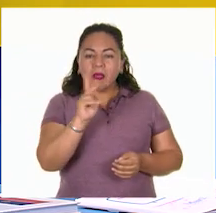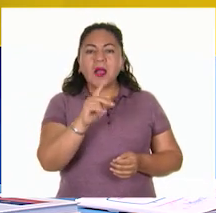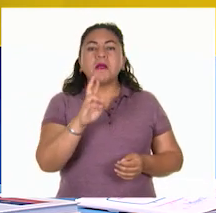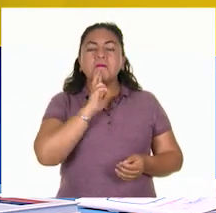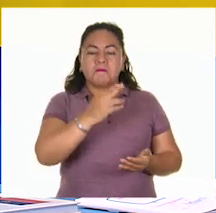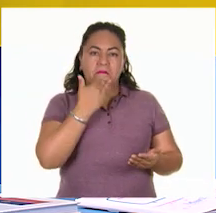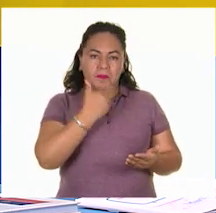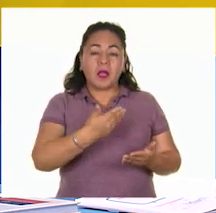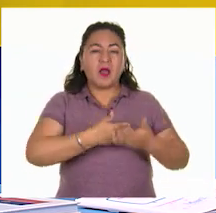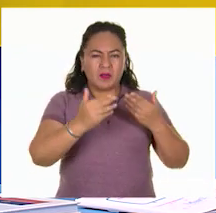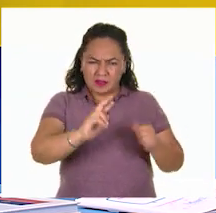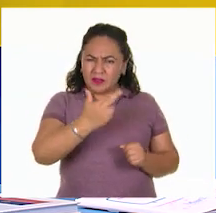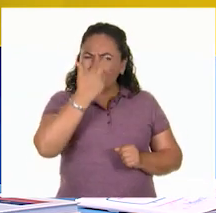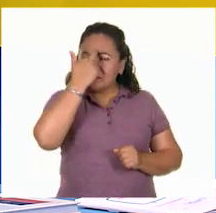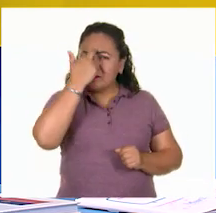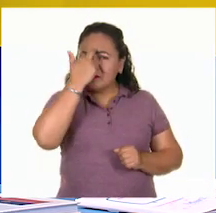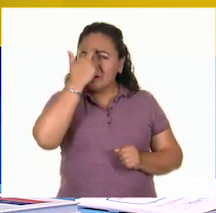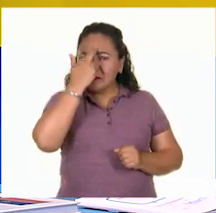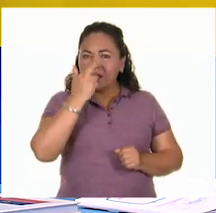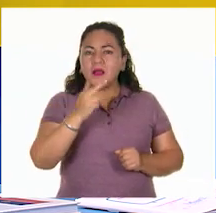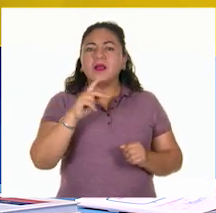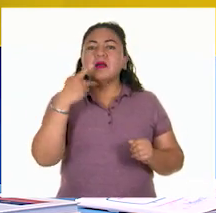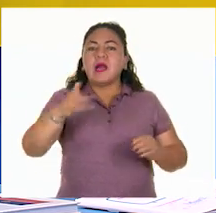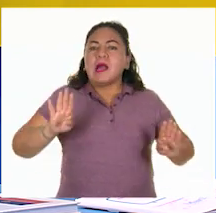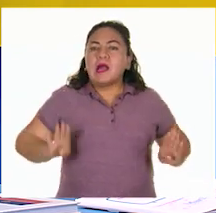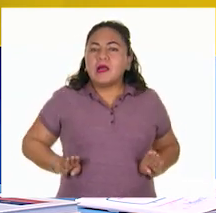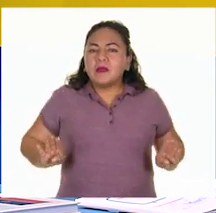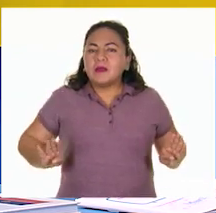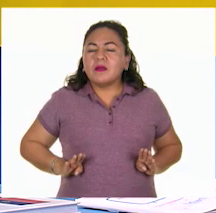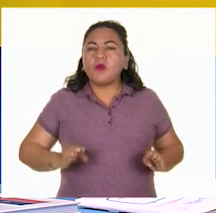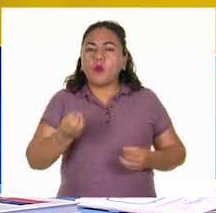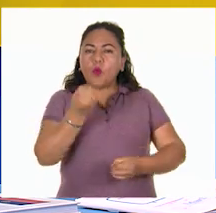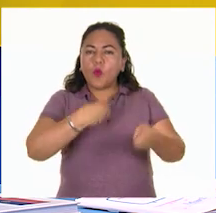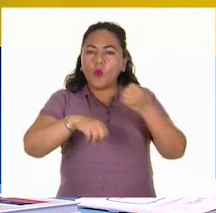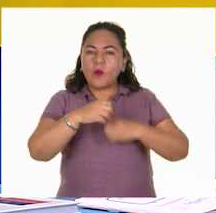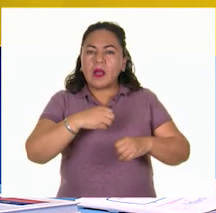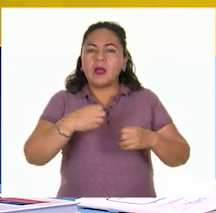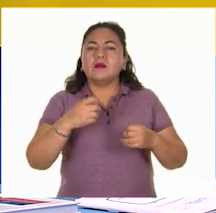ahora, ¿recuerdas con claridad la estructura de las obras de teatro?